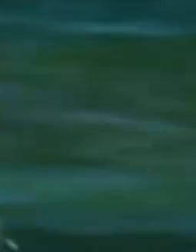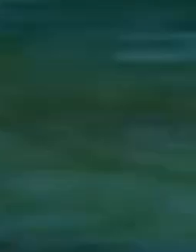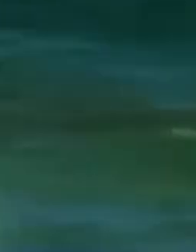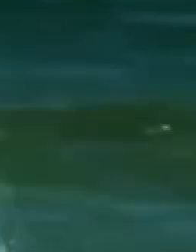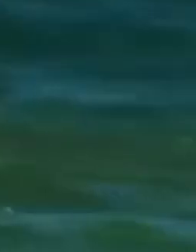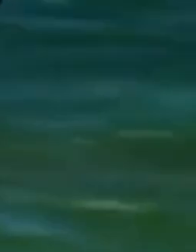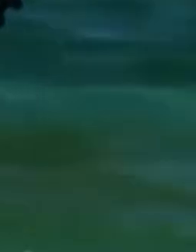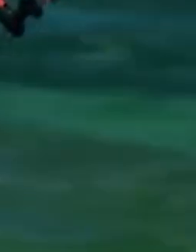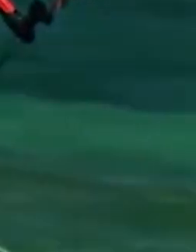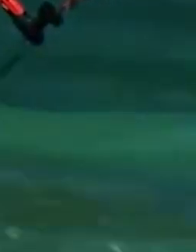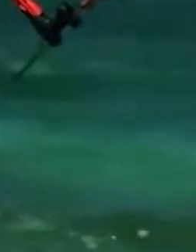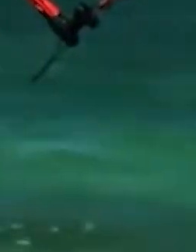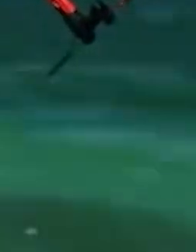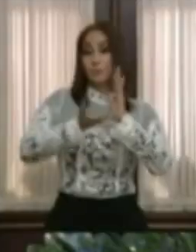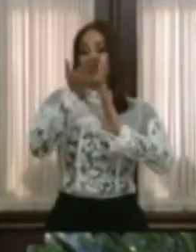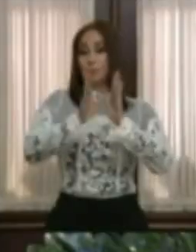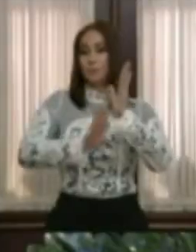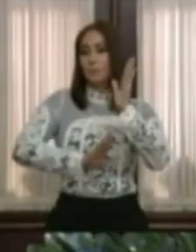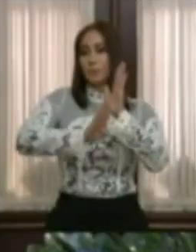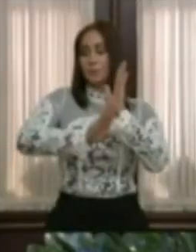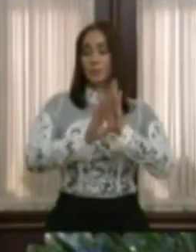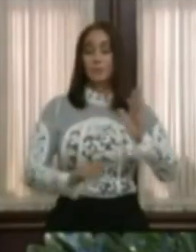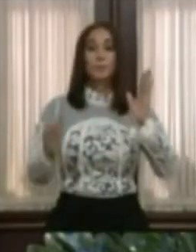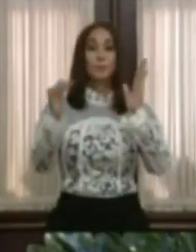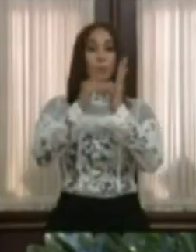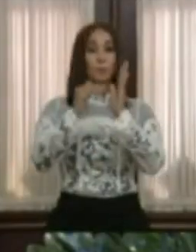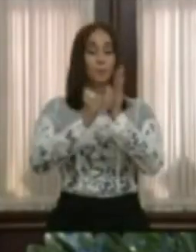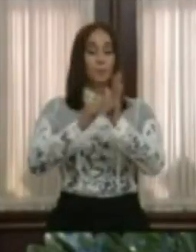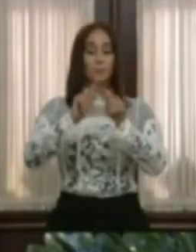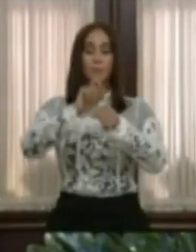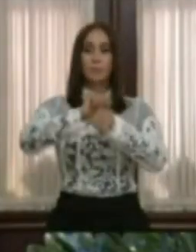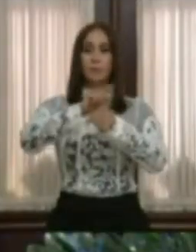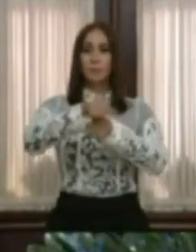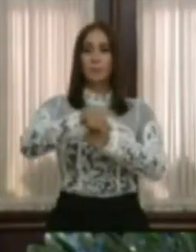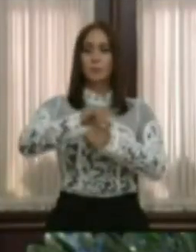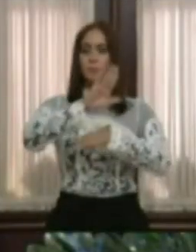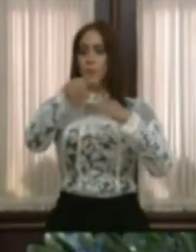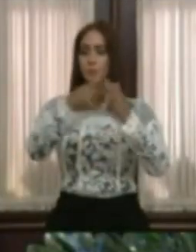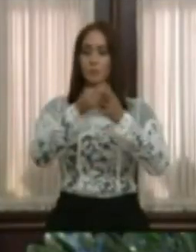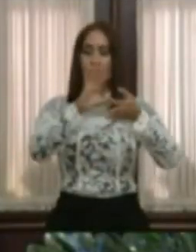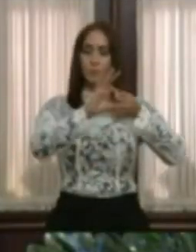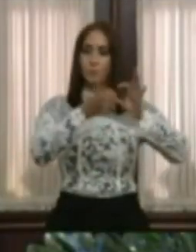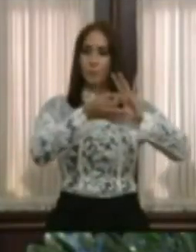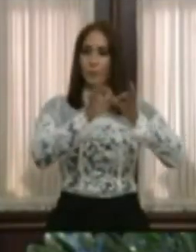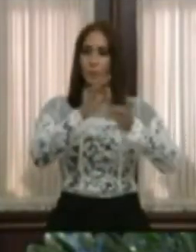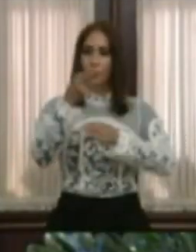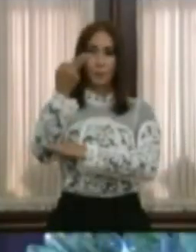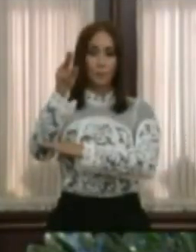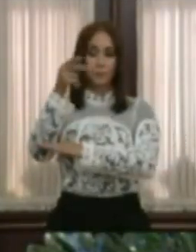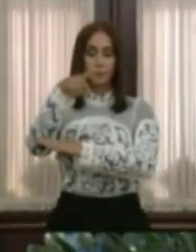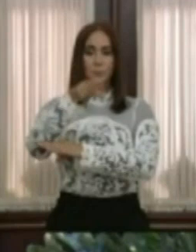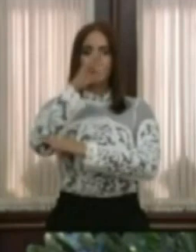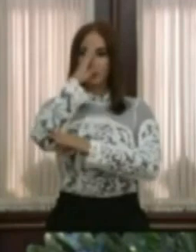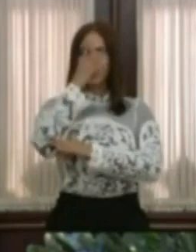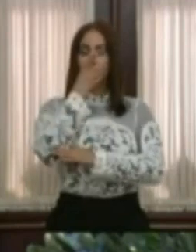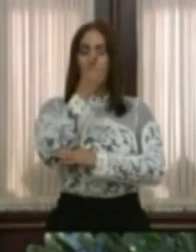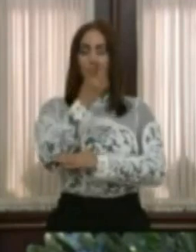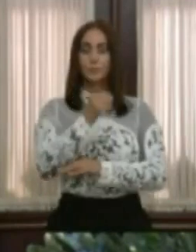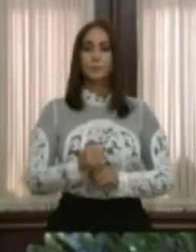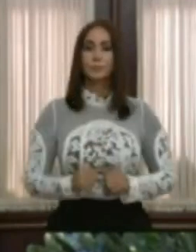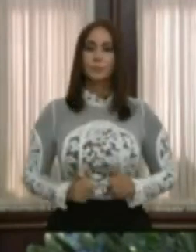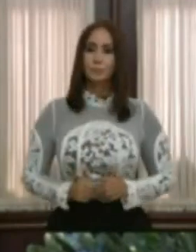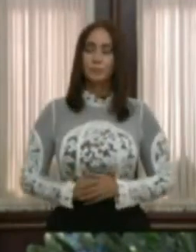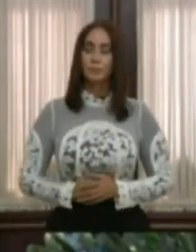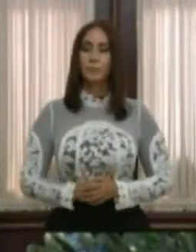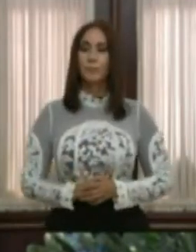abordar y superar los nuevos desafíos que enfrenta toda la cadena de valor del sector turístico en nuestro país. Nuestro objetivo